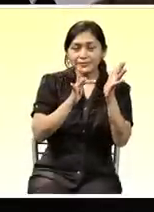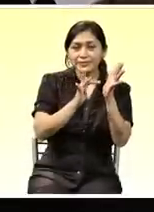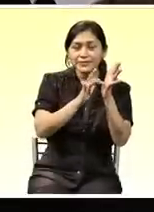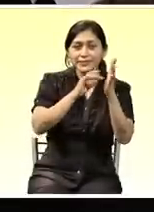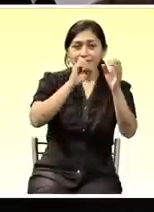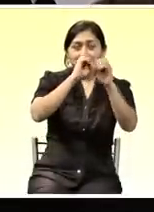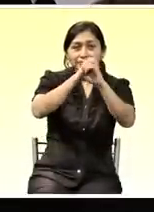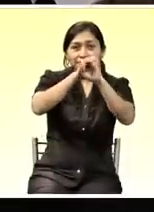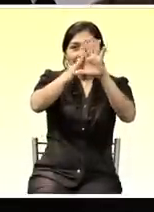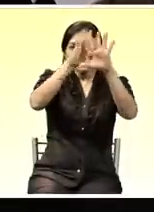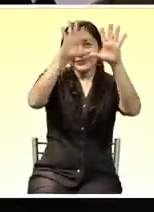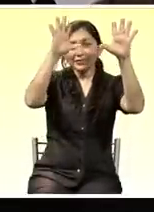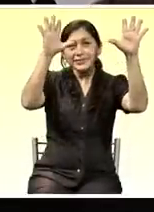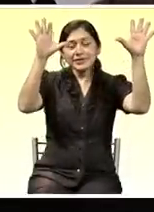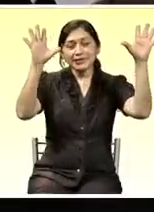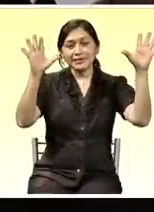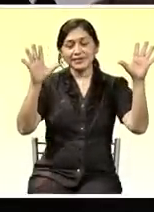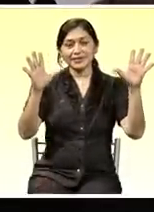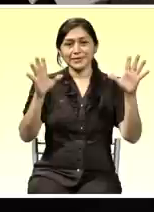Señor del